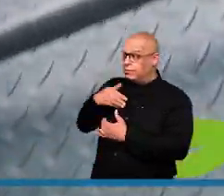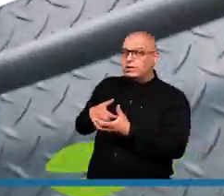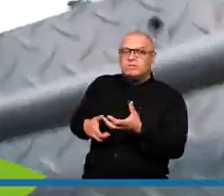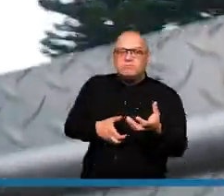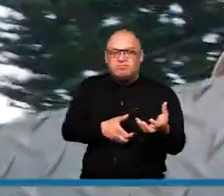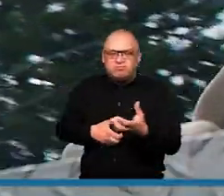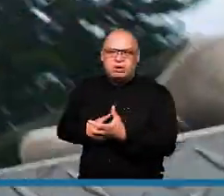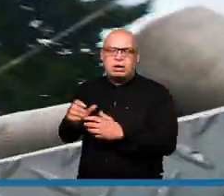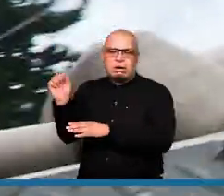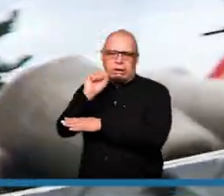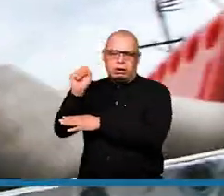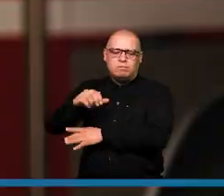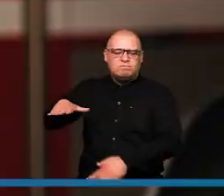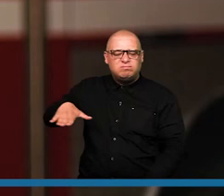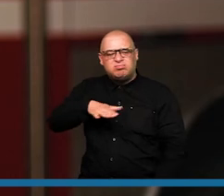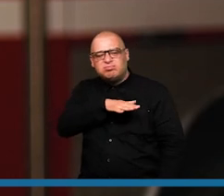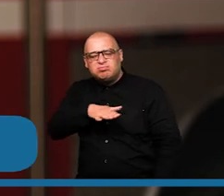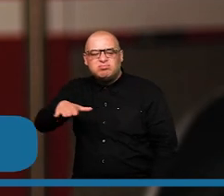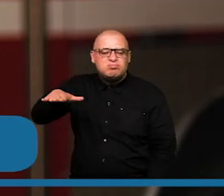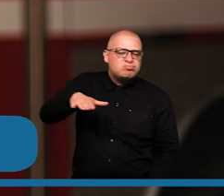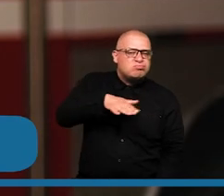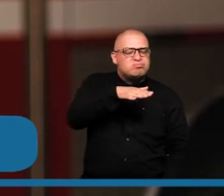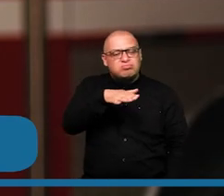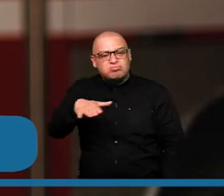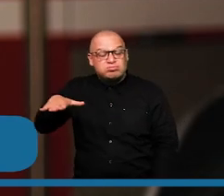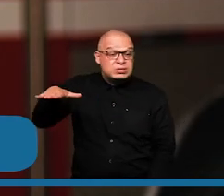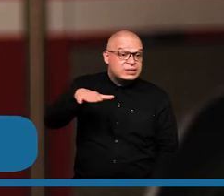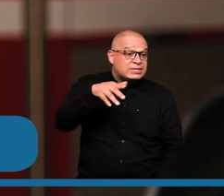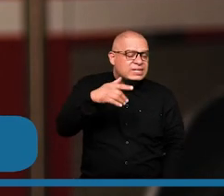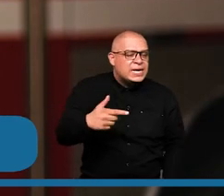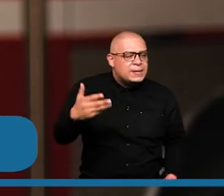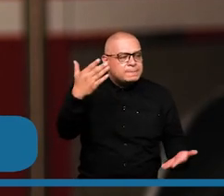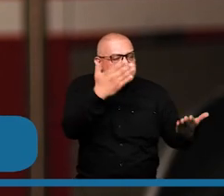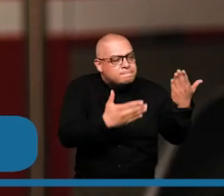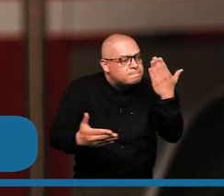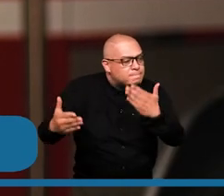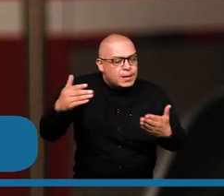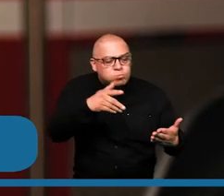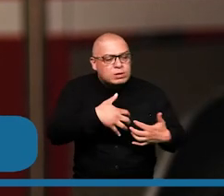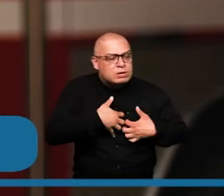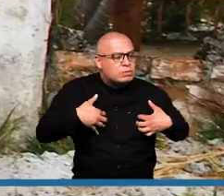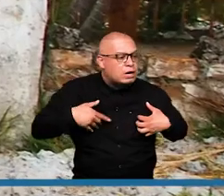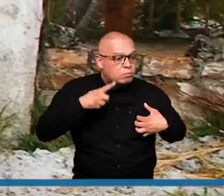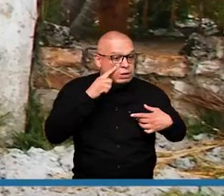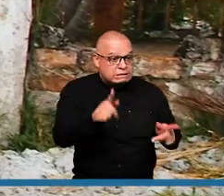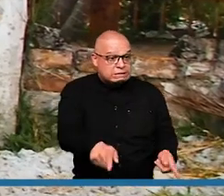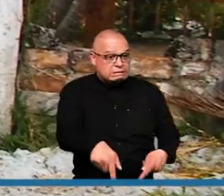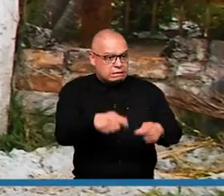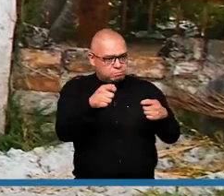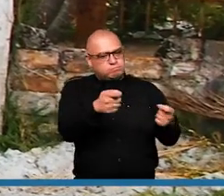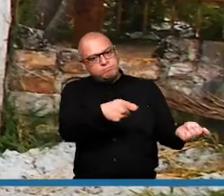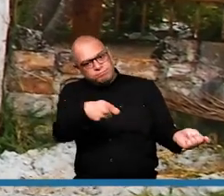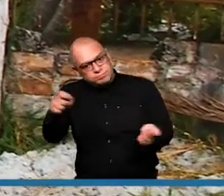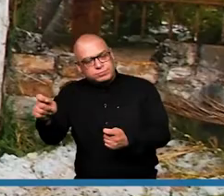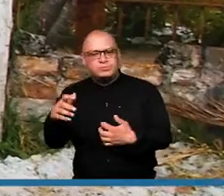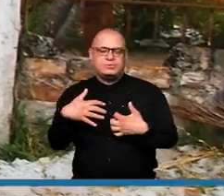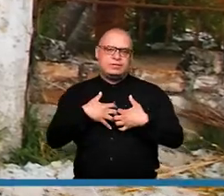de respuesta. Al llegar al sitio, pues entonces ya se procede con la evaluación y con el rescate del animal.